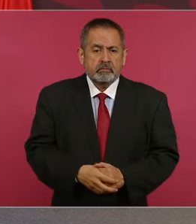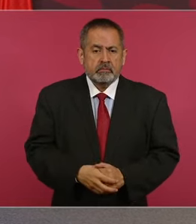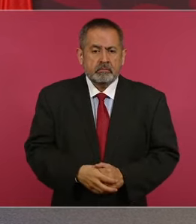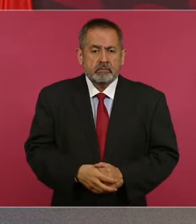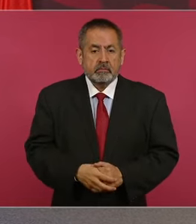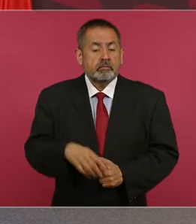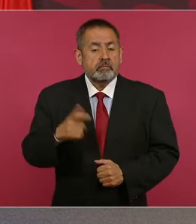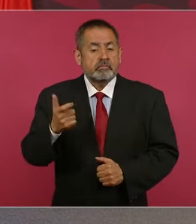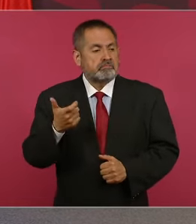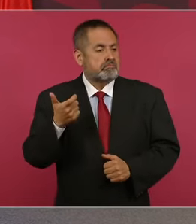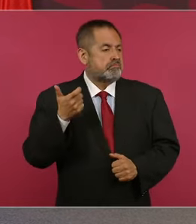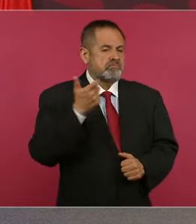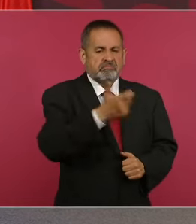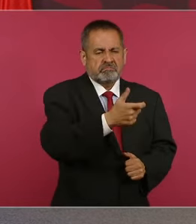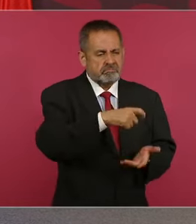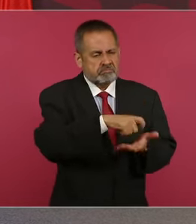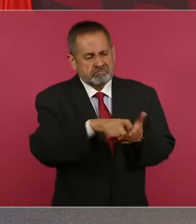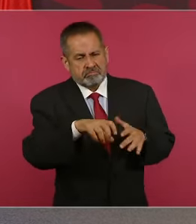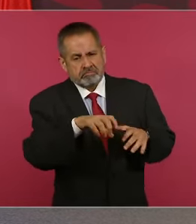El máximo.